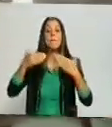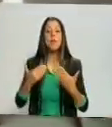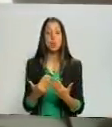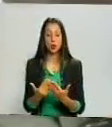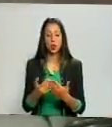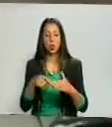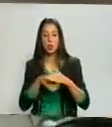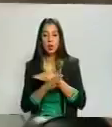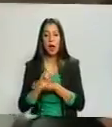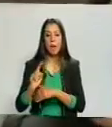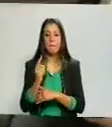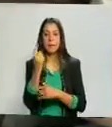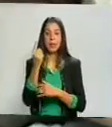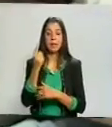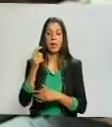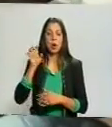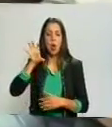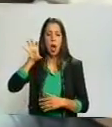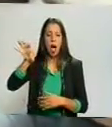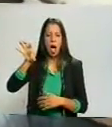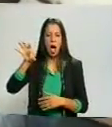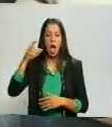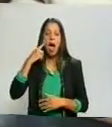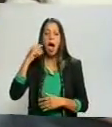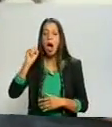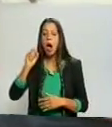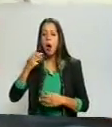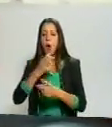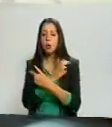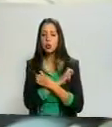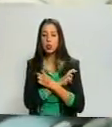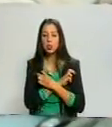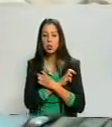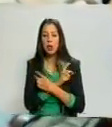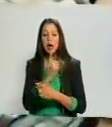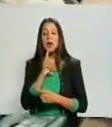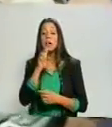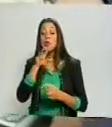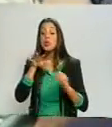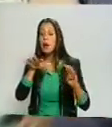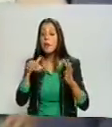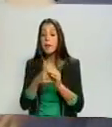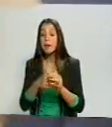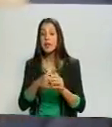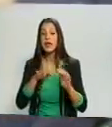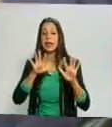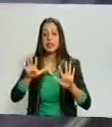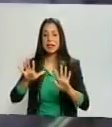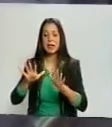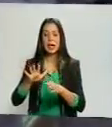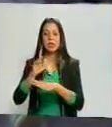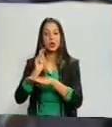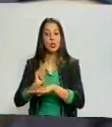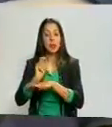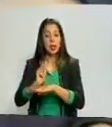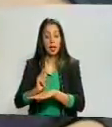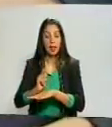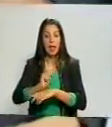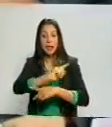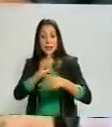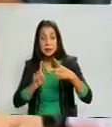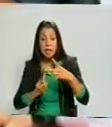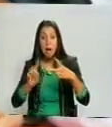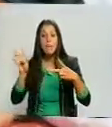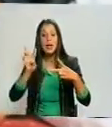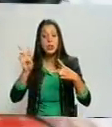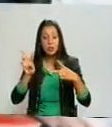El primer país es Australia y solo tiene 9.100 toneladas en el mundo. En